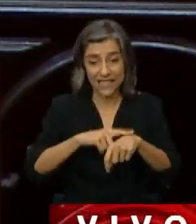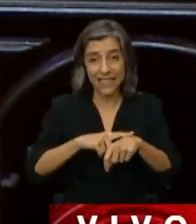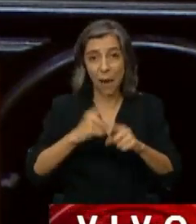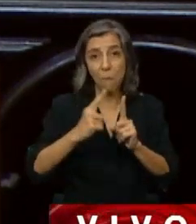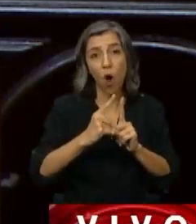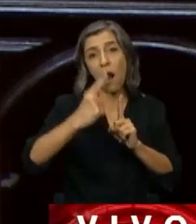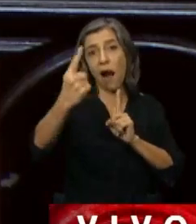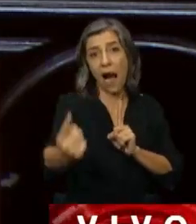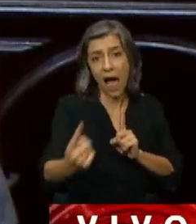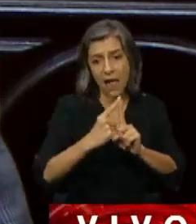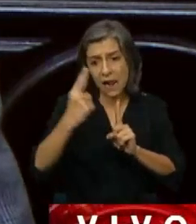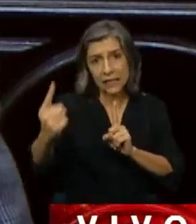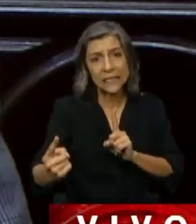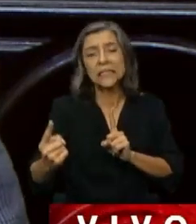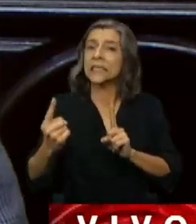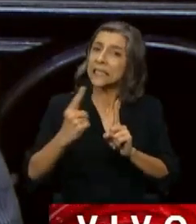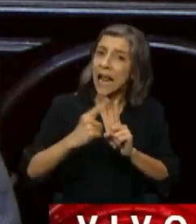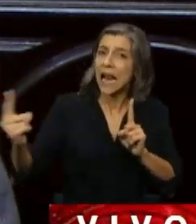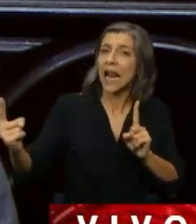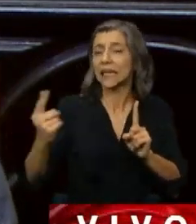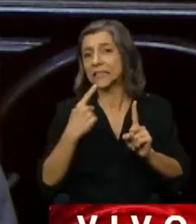tiene impacto sobre la economía. Todos sabemos